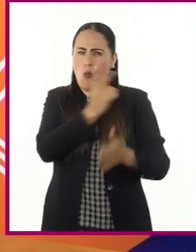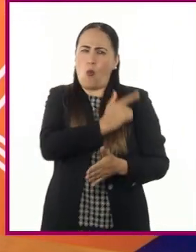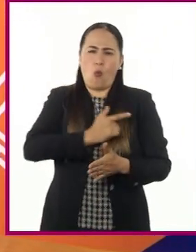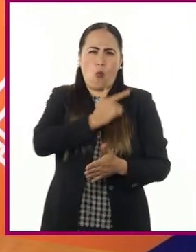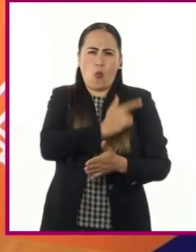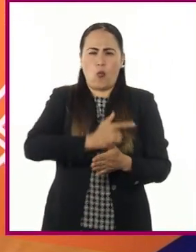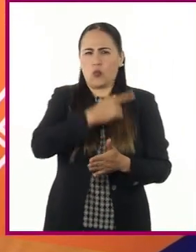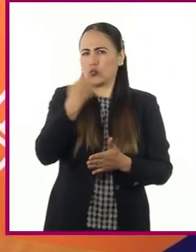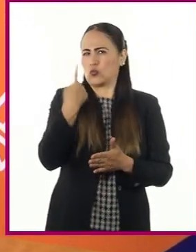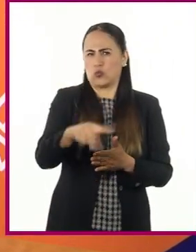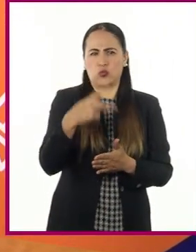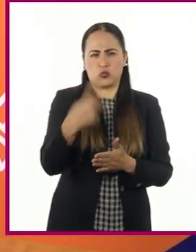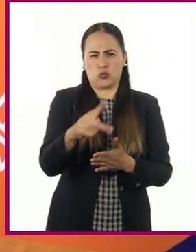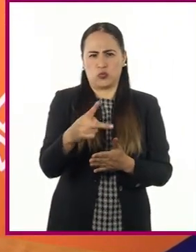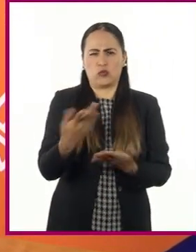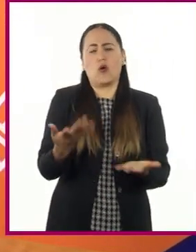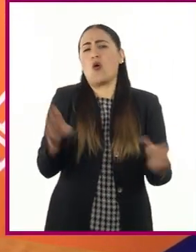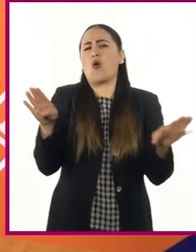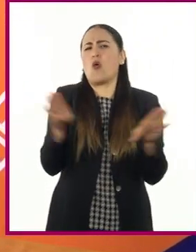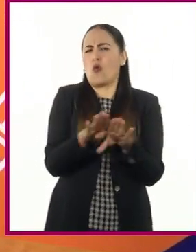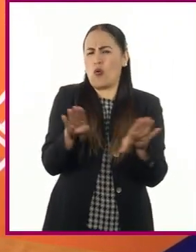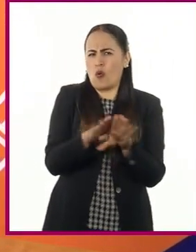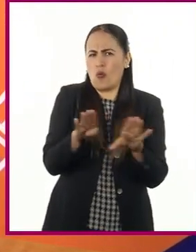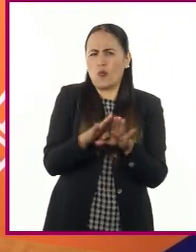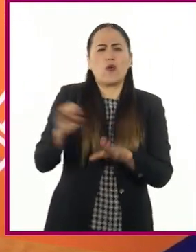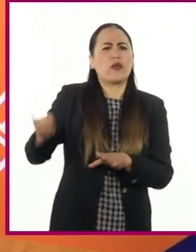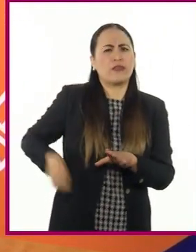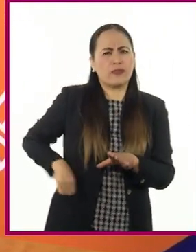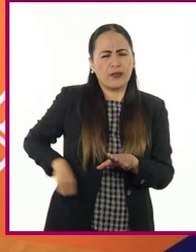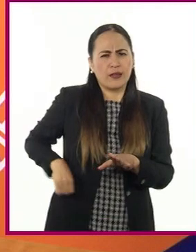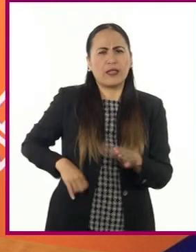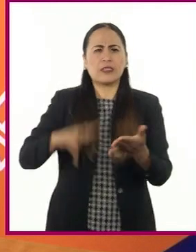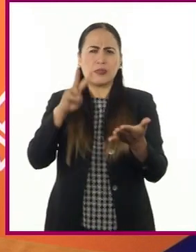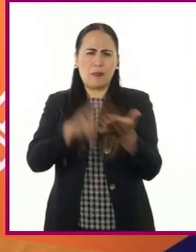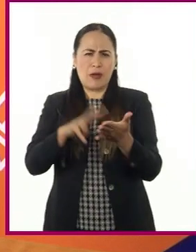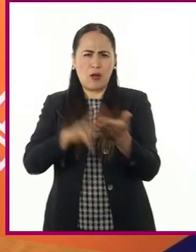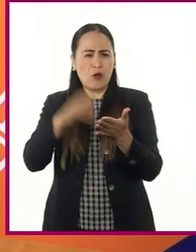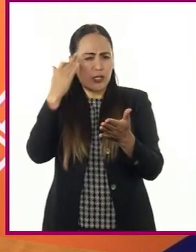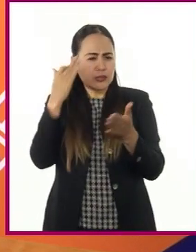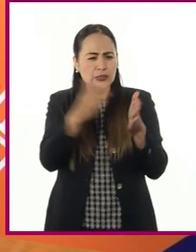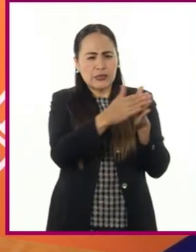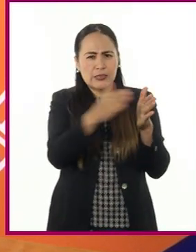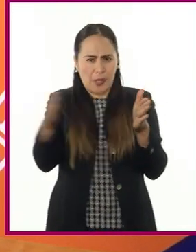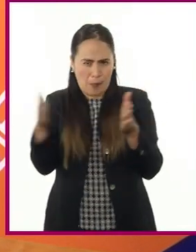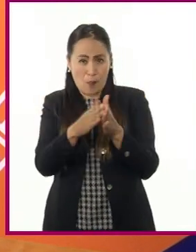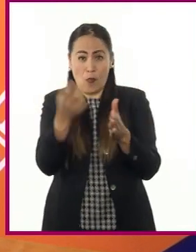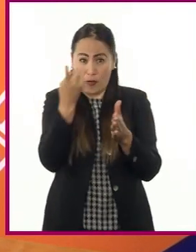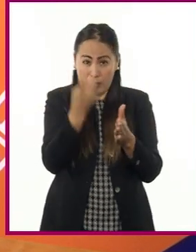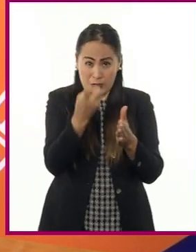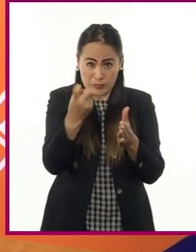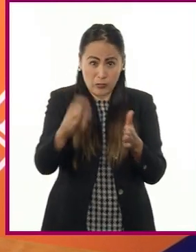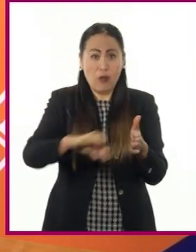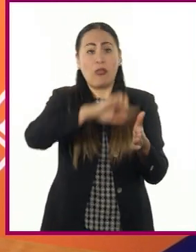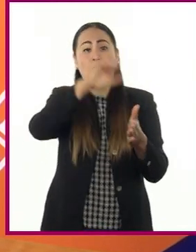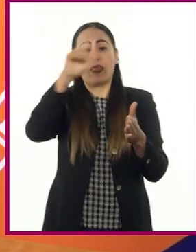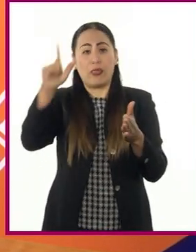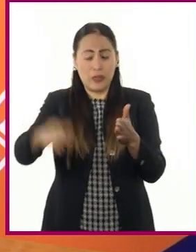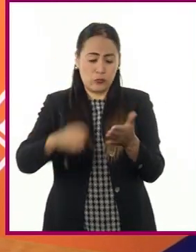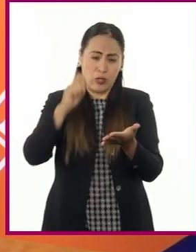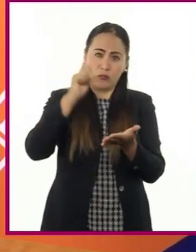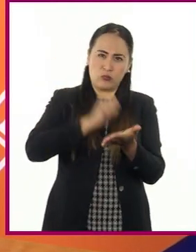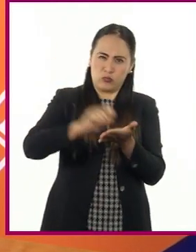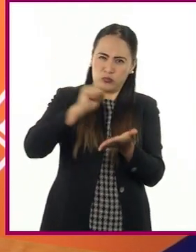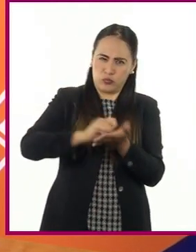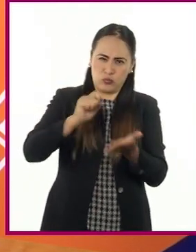vamos a rastrear de qué manera los intereses y valores de un momento histórico determinado llegan hasta los textos